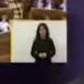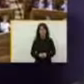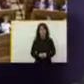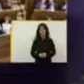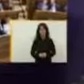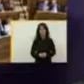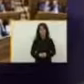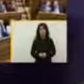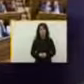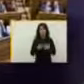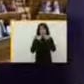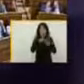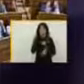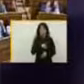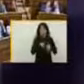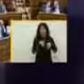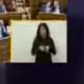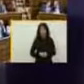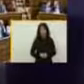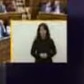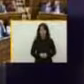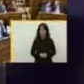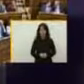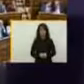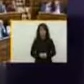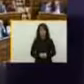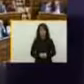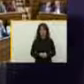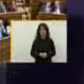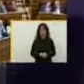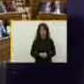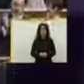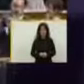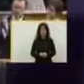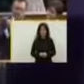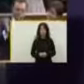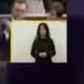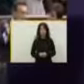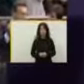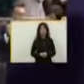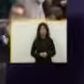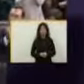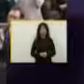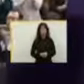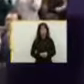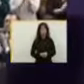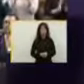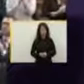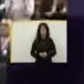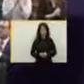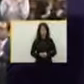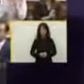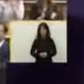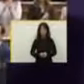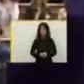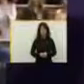Roberto, de que la finalidad de este debate y de esta investidura, o intento de investidura, no es poner en marcha